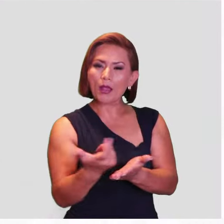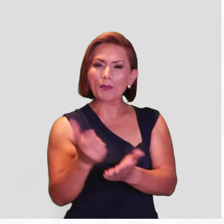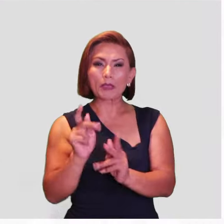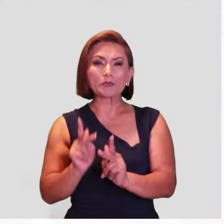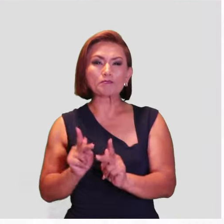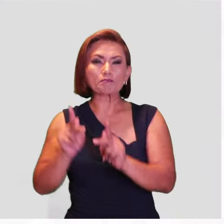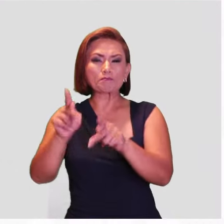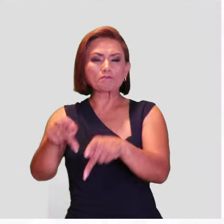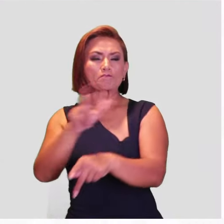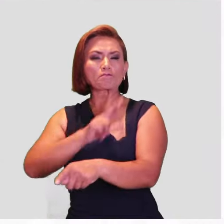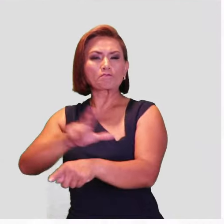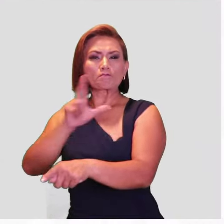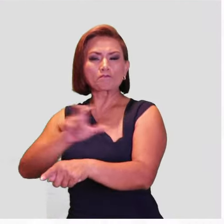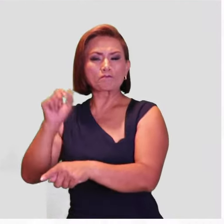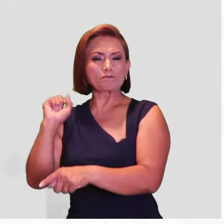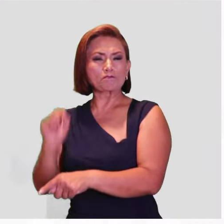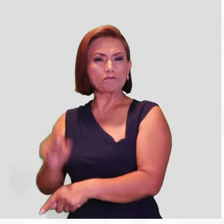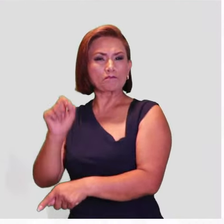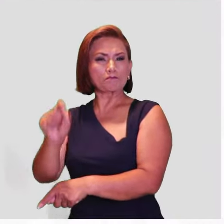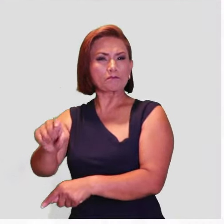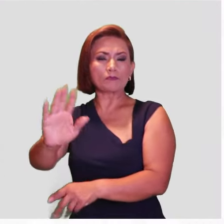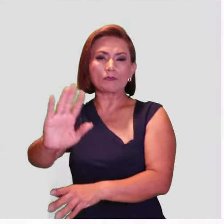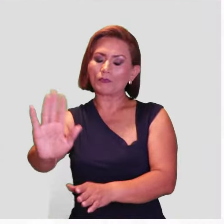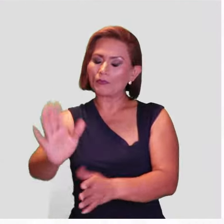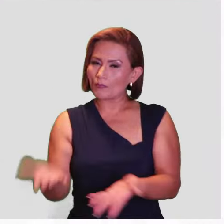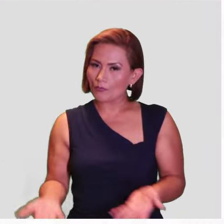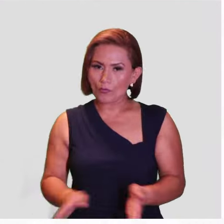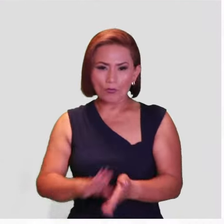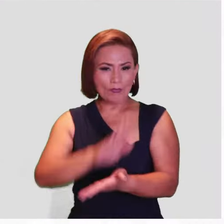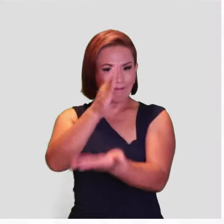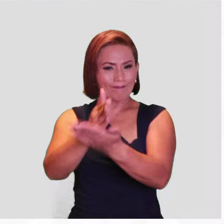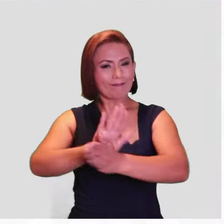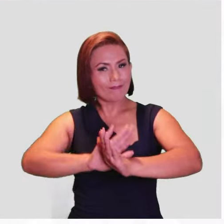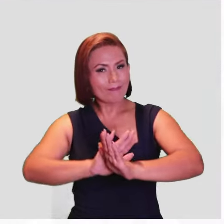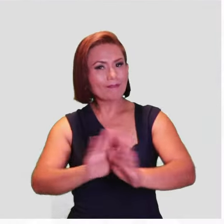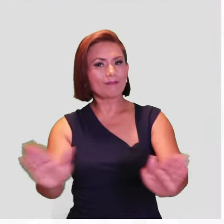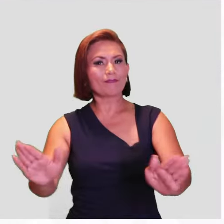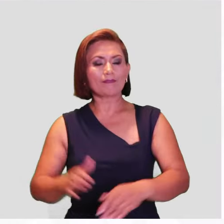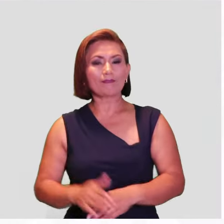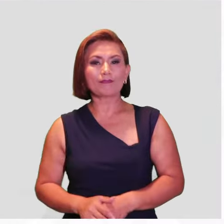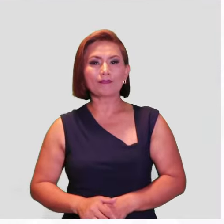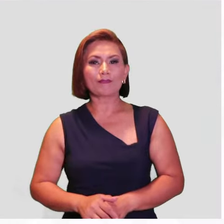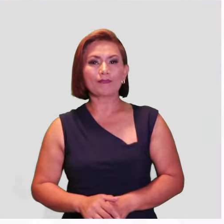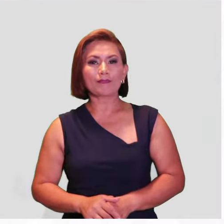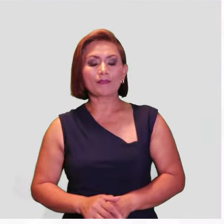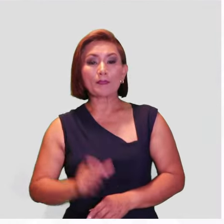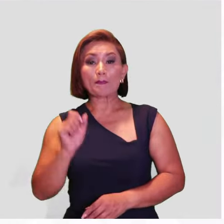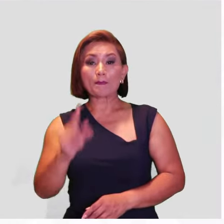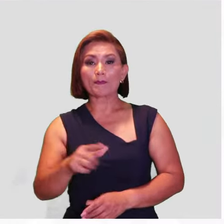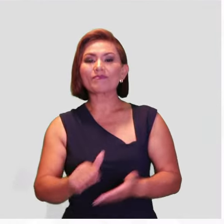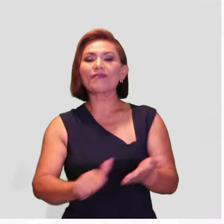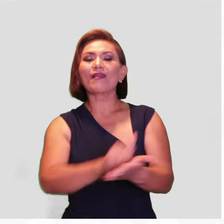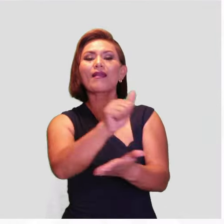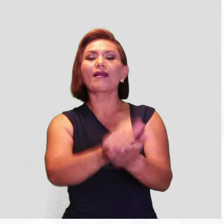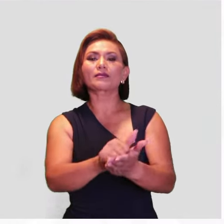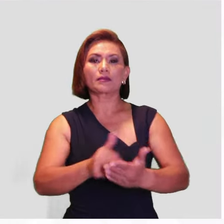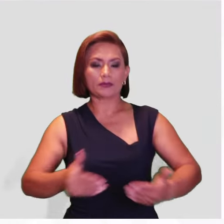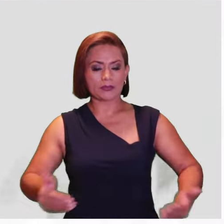precios los servicios que estamos brindándole a la población, las actas de